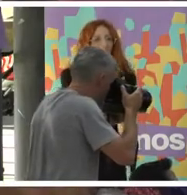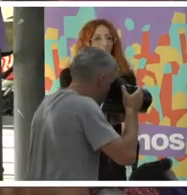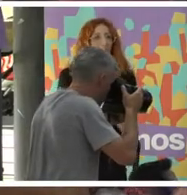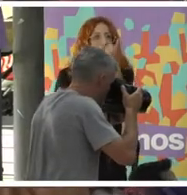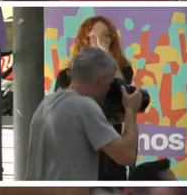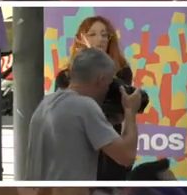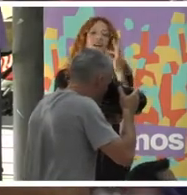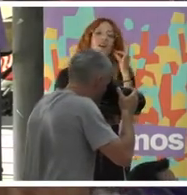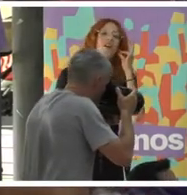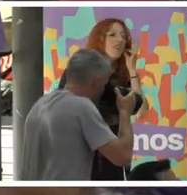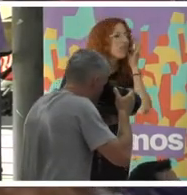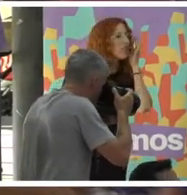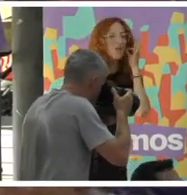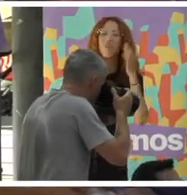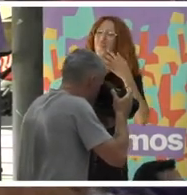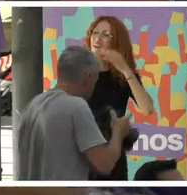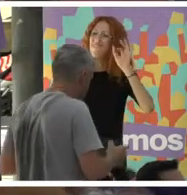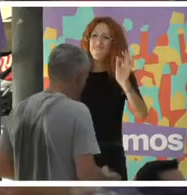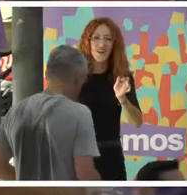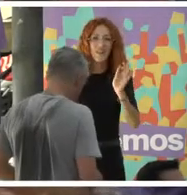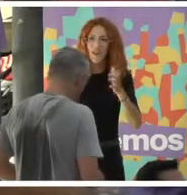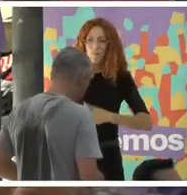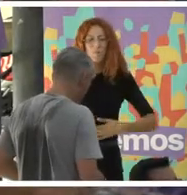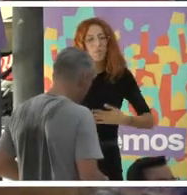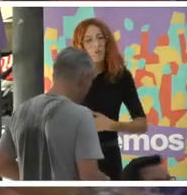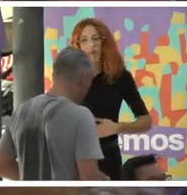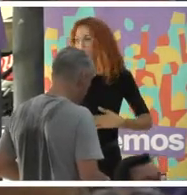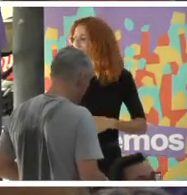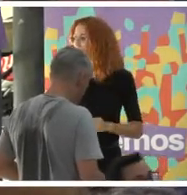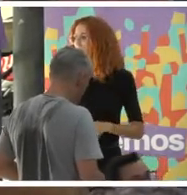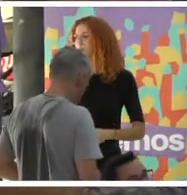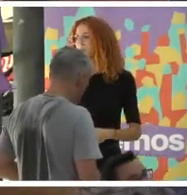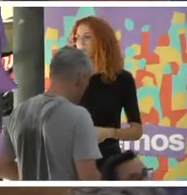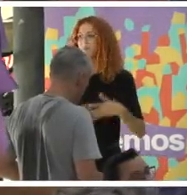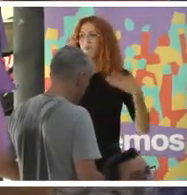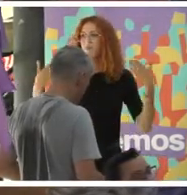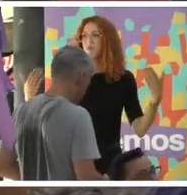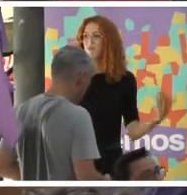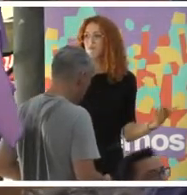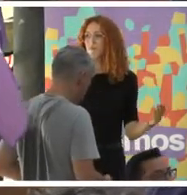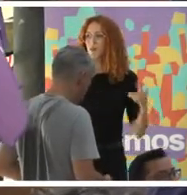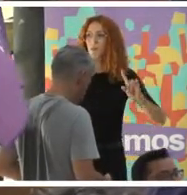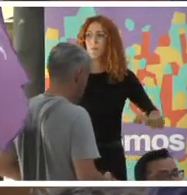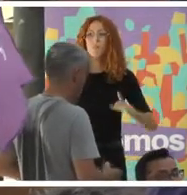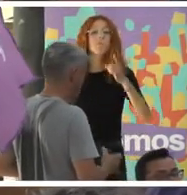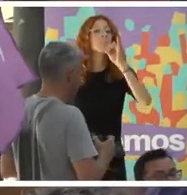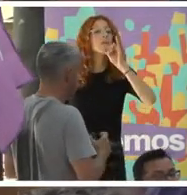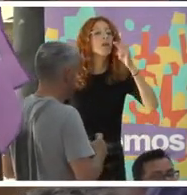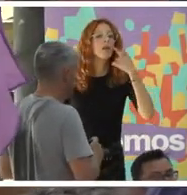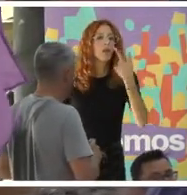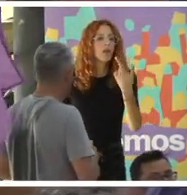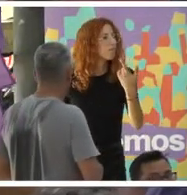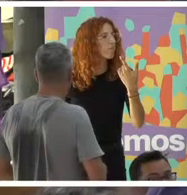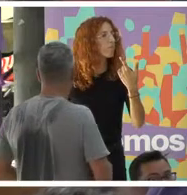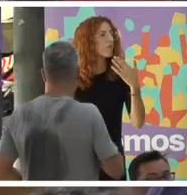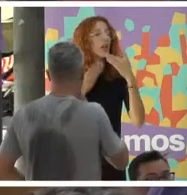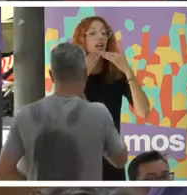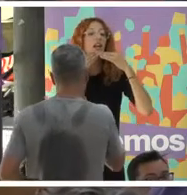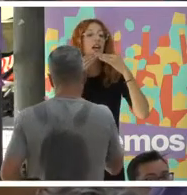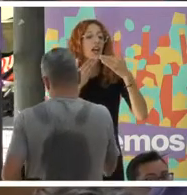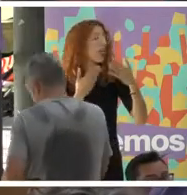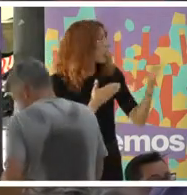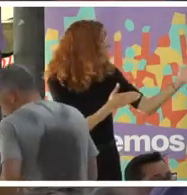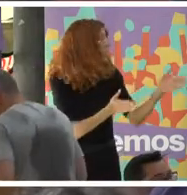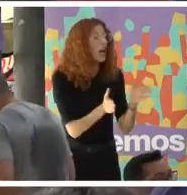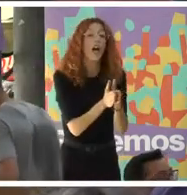Es un auténtico placer. Bueno, quería dar en primer lugar, como no puede ser de otra manera, las gracias a